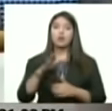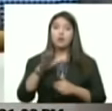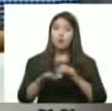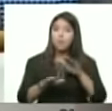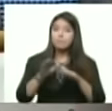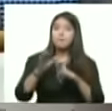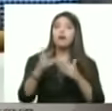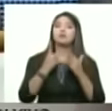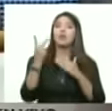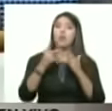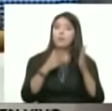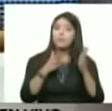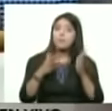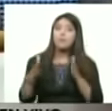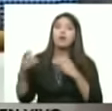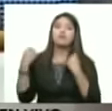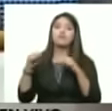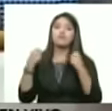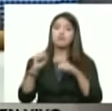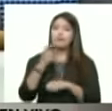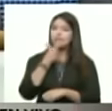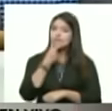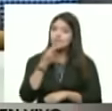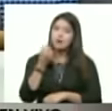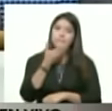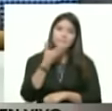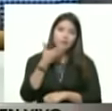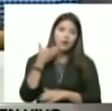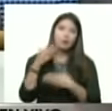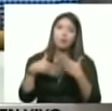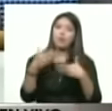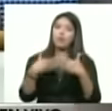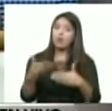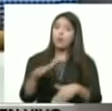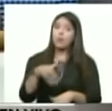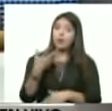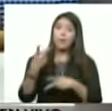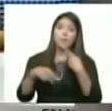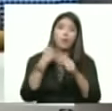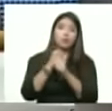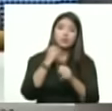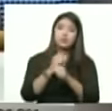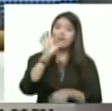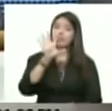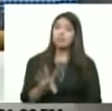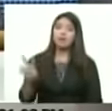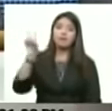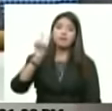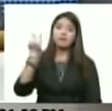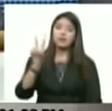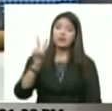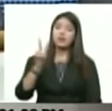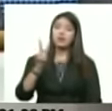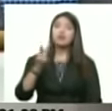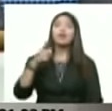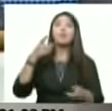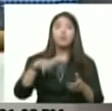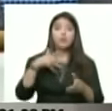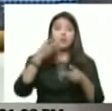echar a andar los mecanismos que faciliten la capacidad productiva venezolana con vocación exportadora,